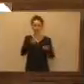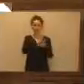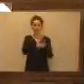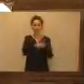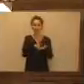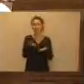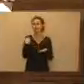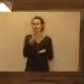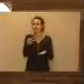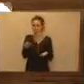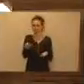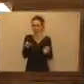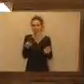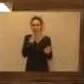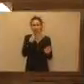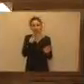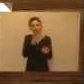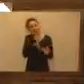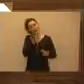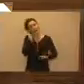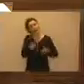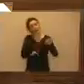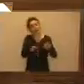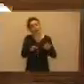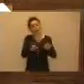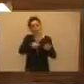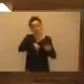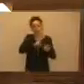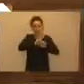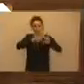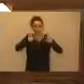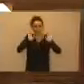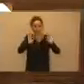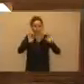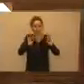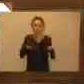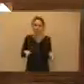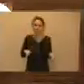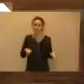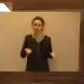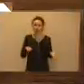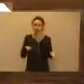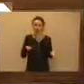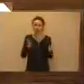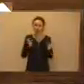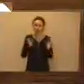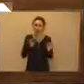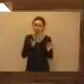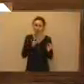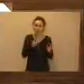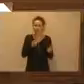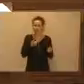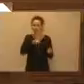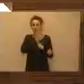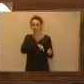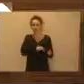Dijo la semana pasada, ¿no?, que vayamos a los tribunales. O sea, nosotros, no tenga duda, cuando hemos tenido la sensación de que teníamos que